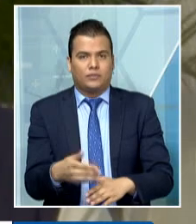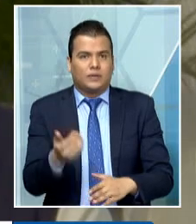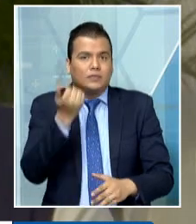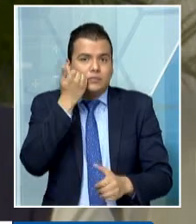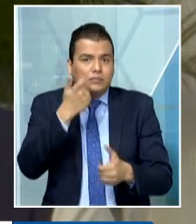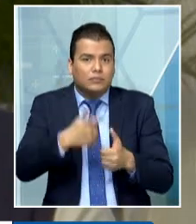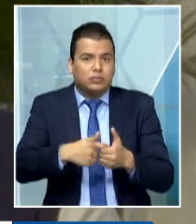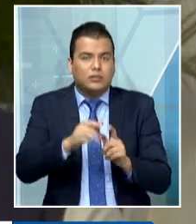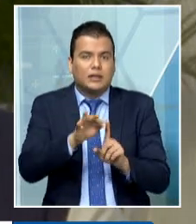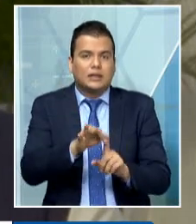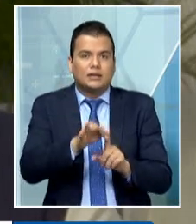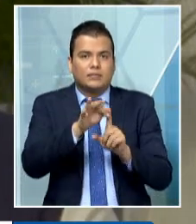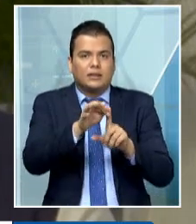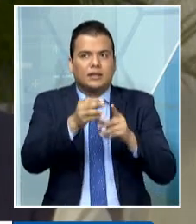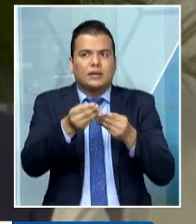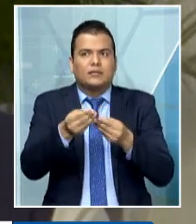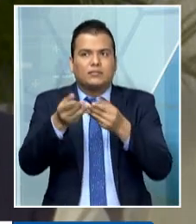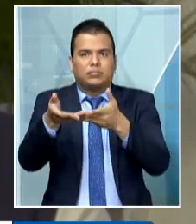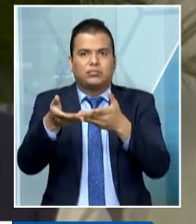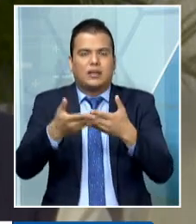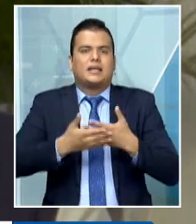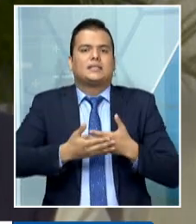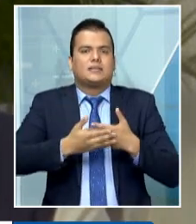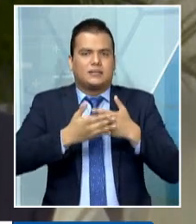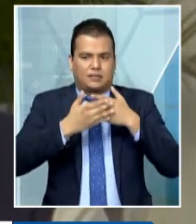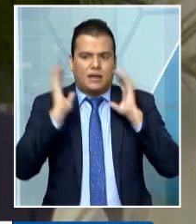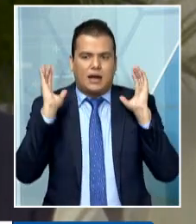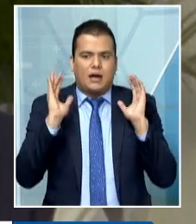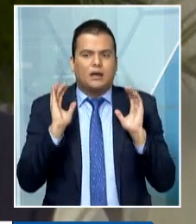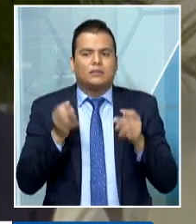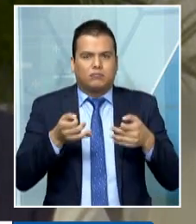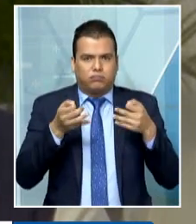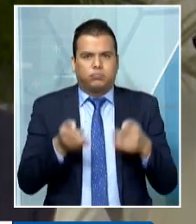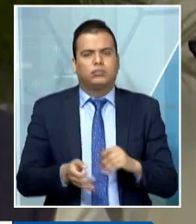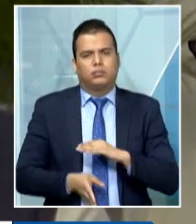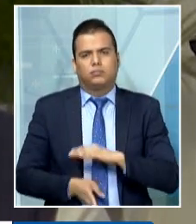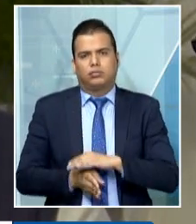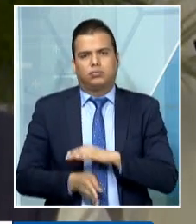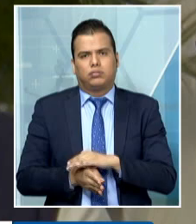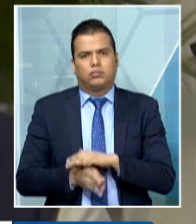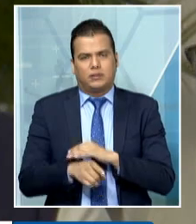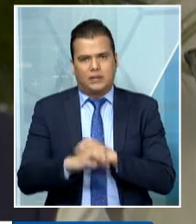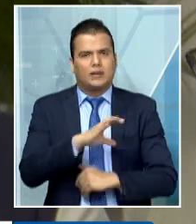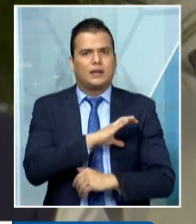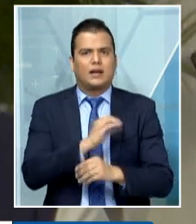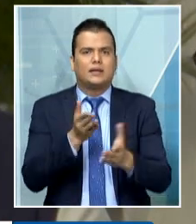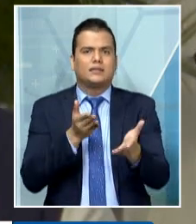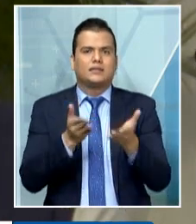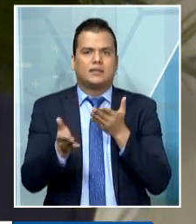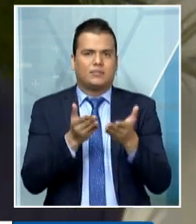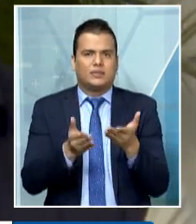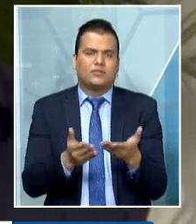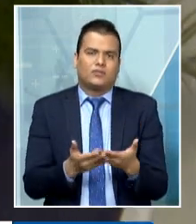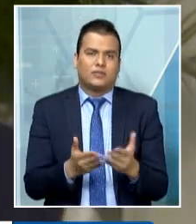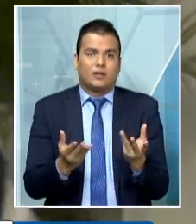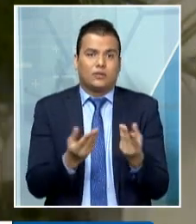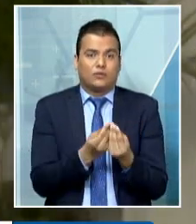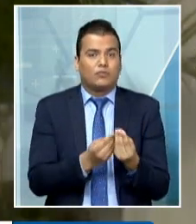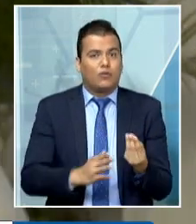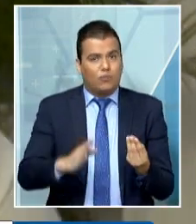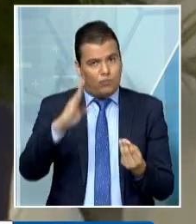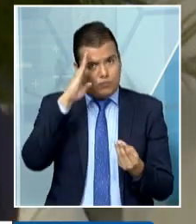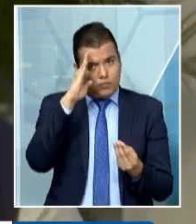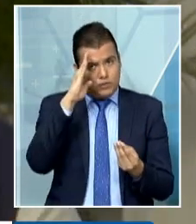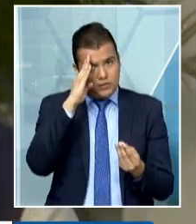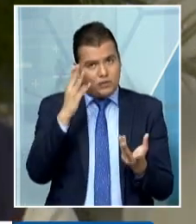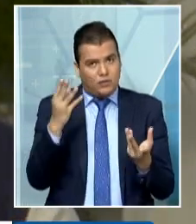especial que se le entrega a este equipo y ya, digamos, va a estar volando en próximos días en la ciudad de Cali. A pesar de eso, la policía ha dispuesto de